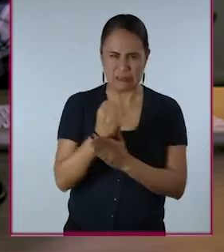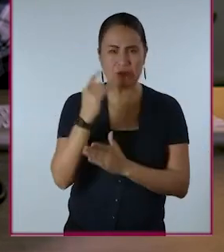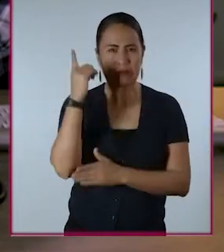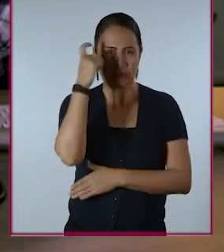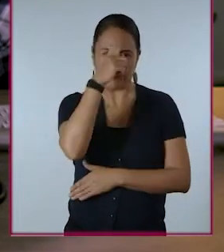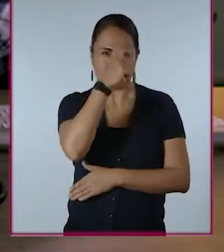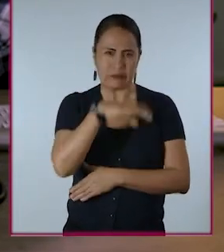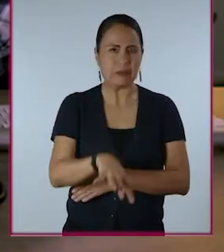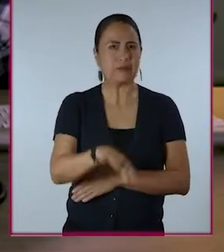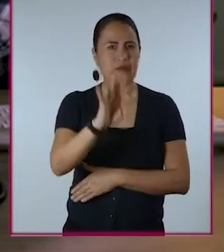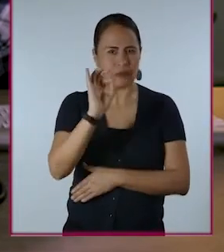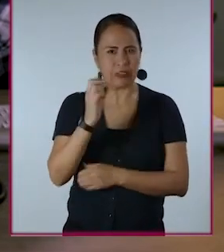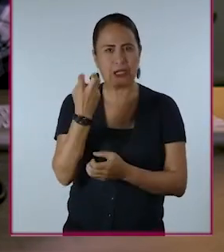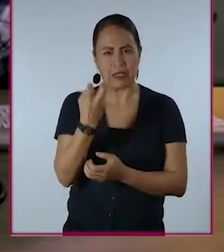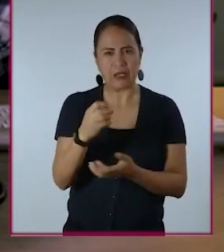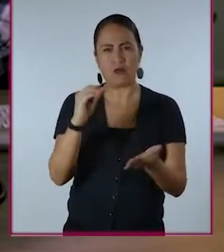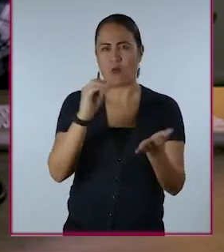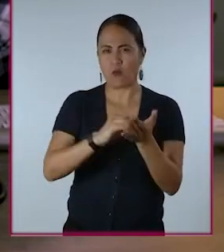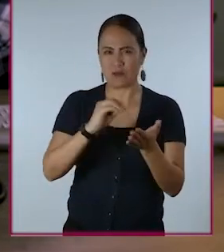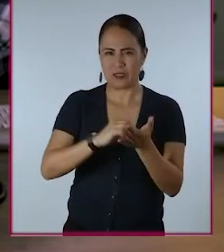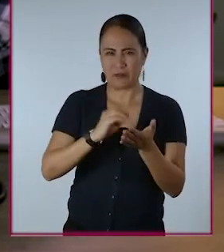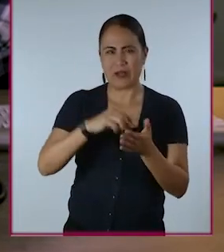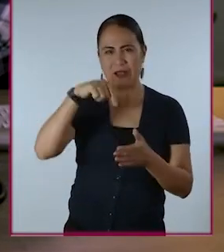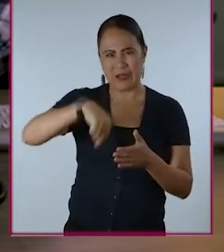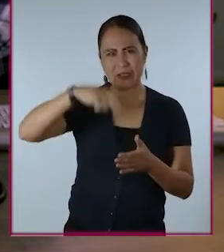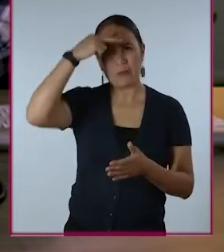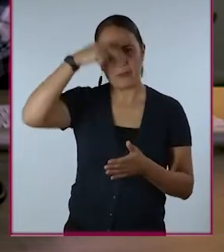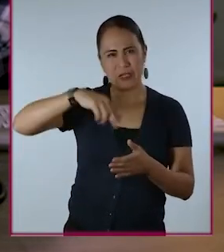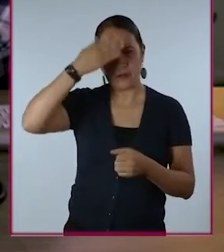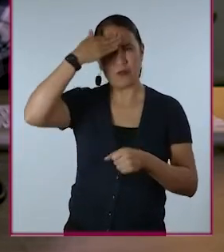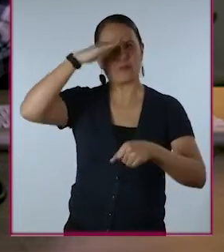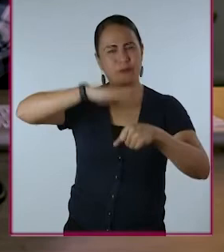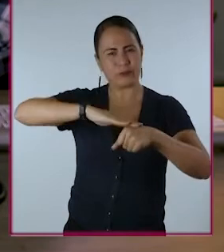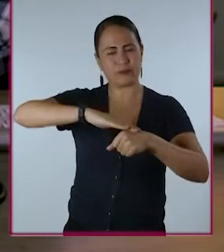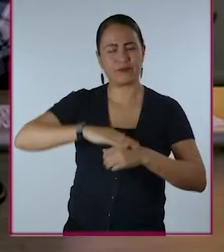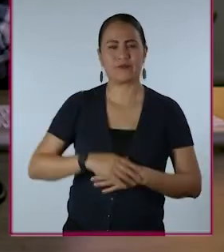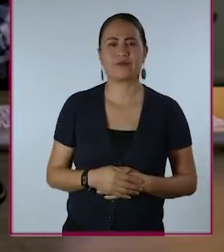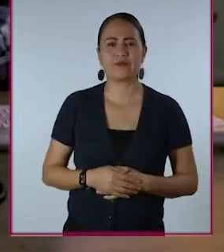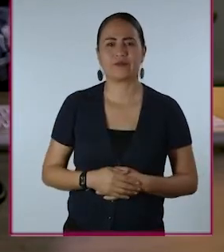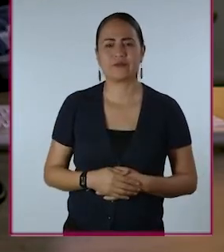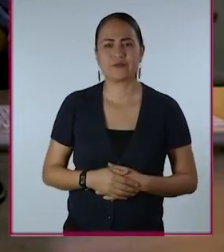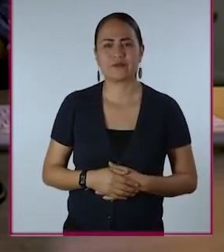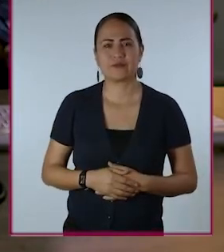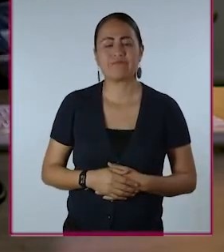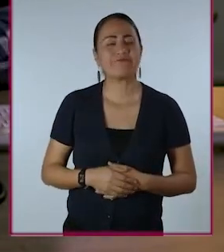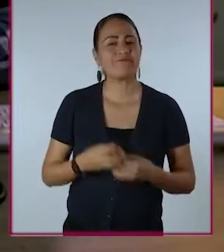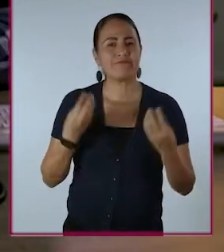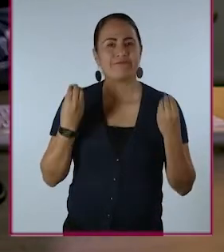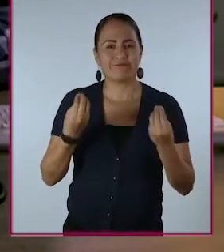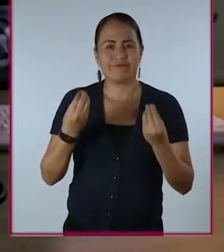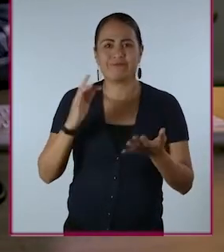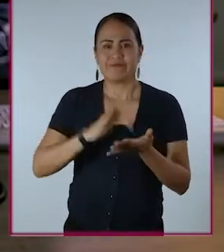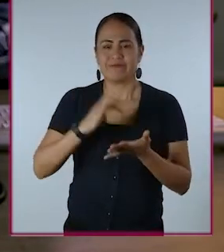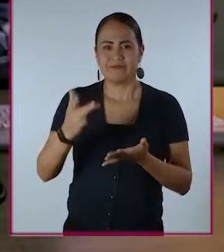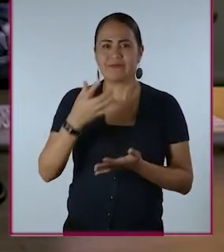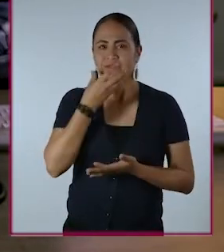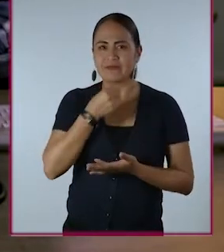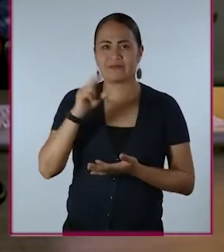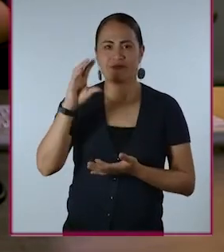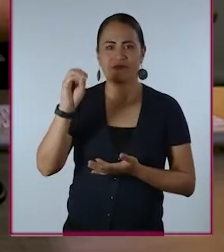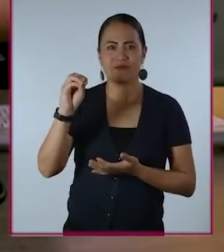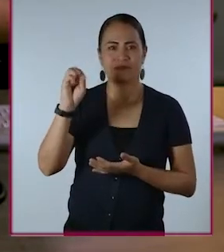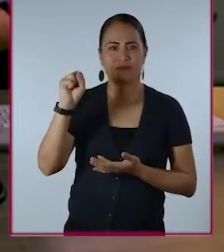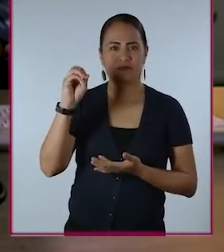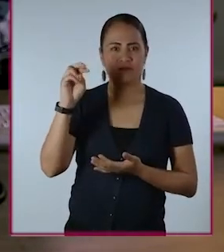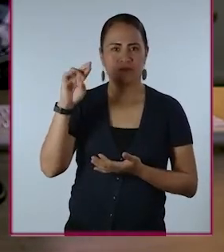difíciles y conservar lo que alimenta nuestro patrimonio y la memoria del mundo. En verdad, muchísimas gracias a Fernando Osorio.